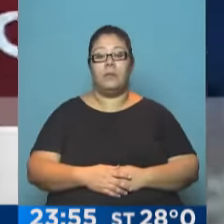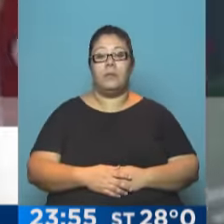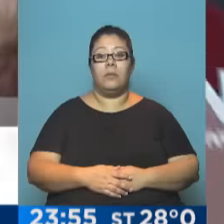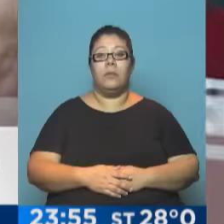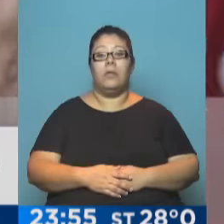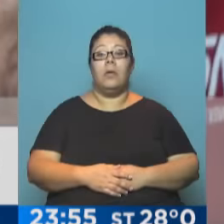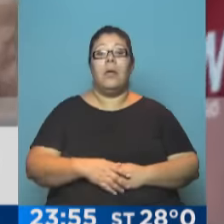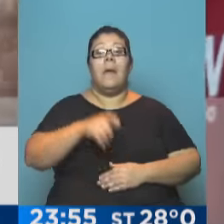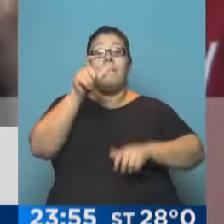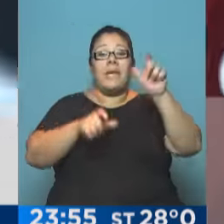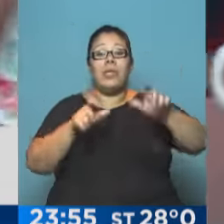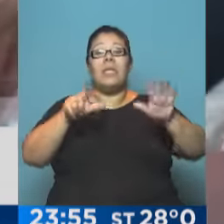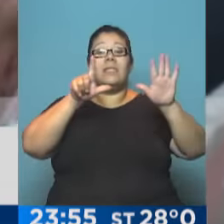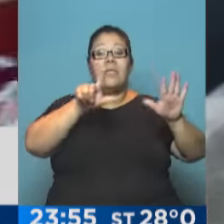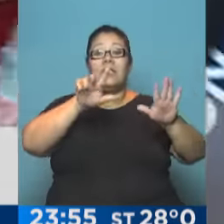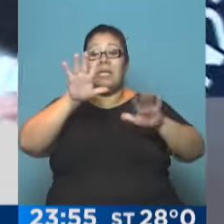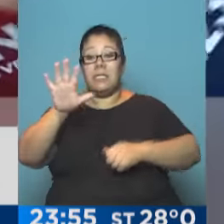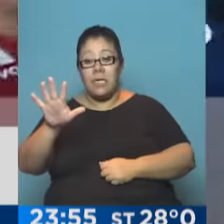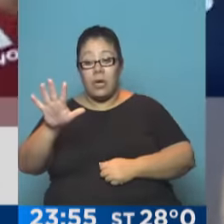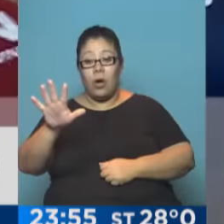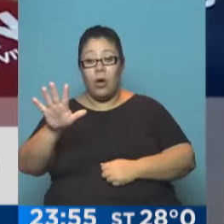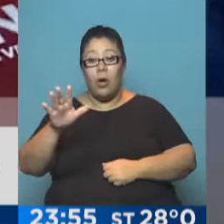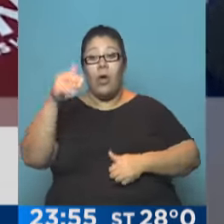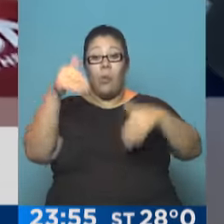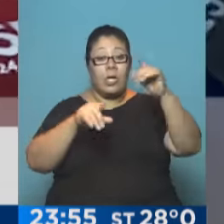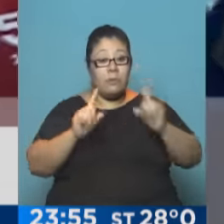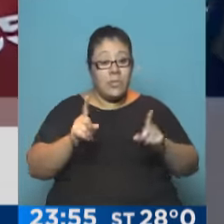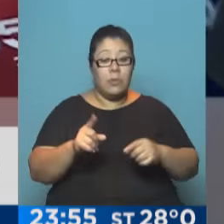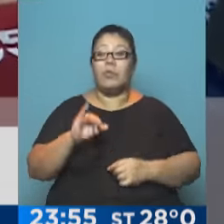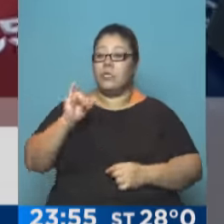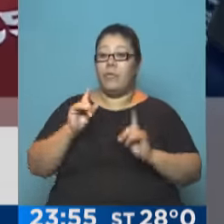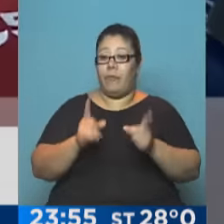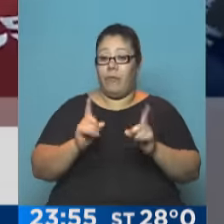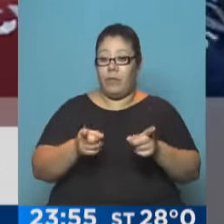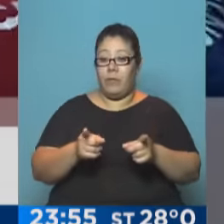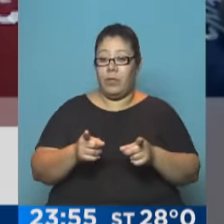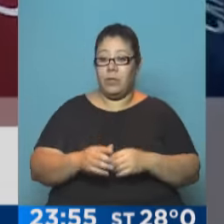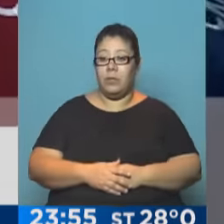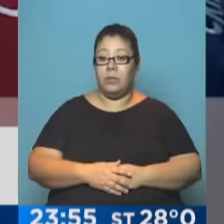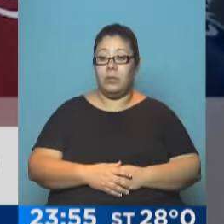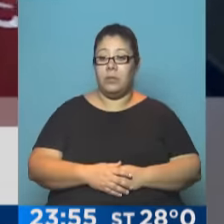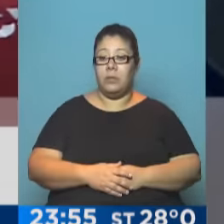¿votan los mismos 75 que estaban habilitados para el 3 de diciembre? ¿Se mantiene? ¿Se puede presentar? Los